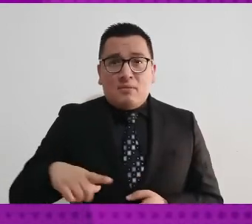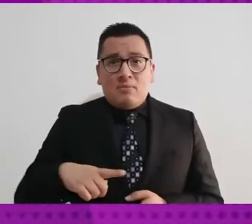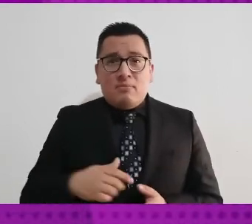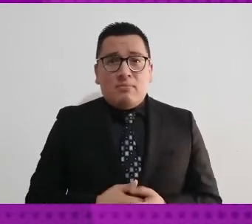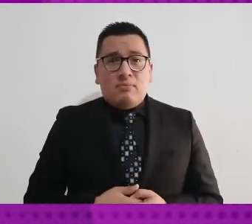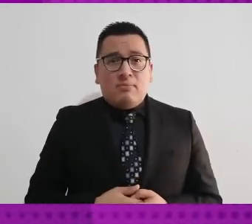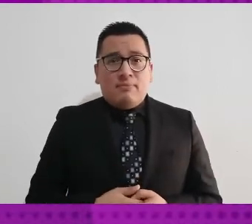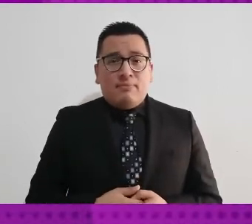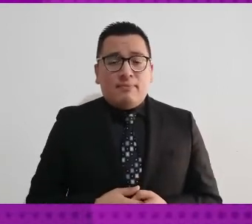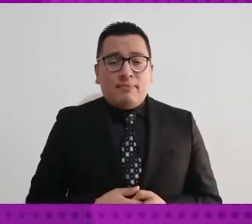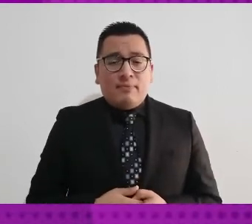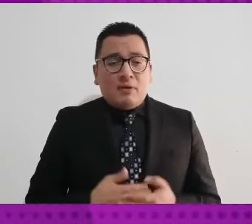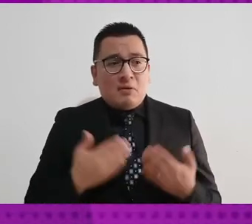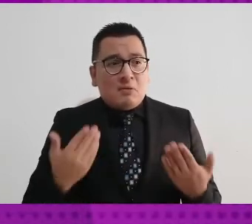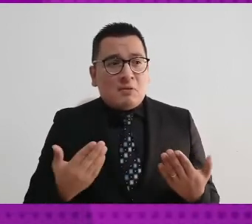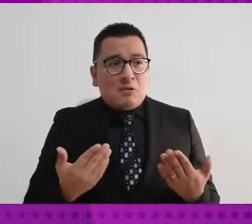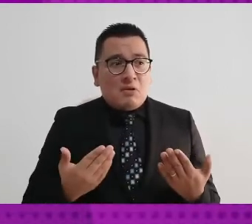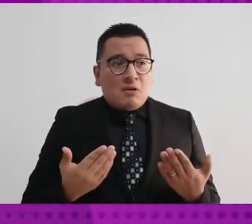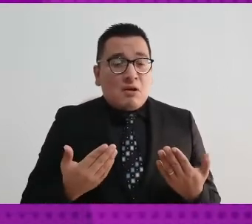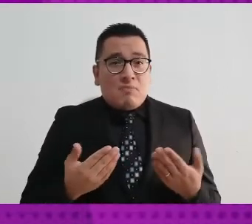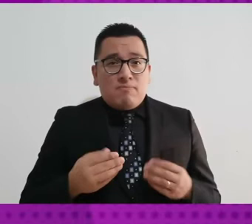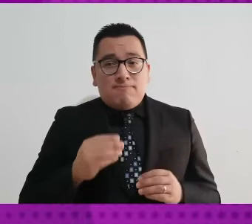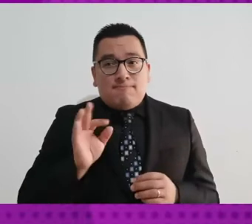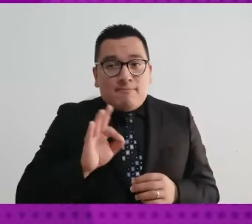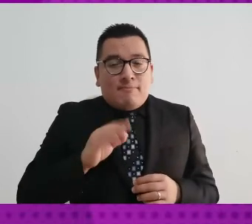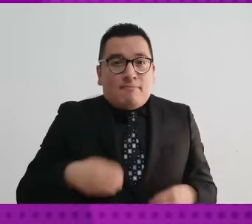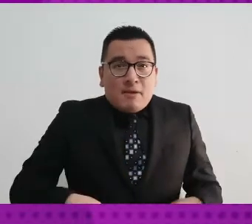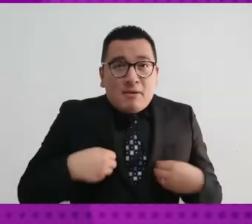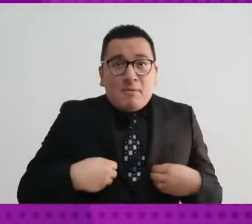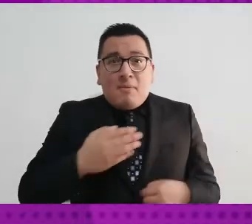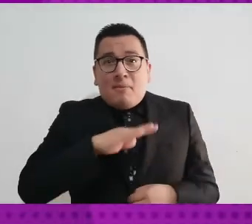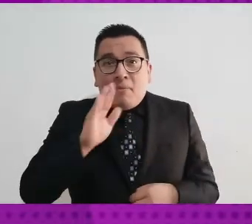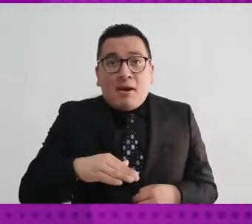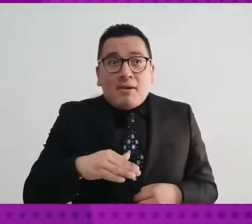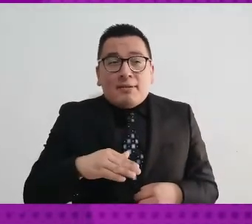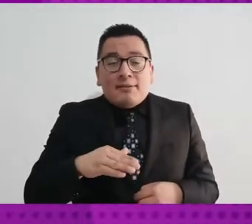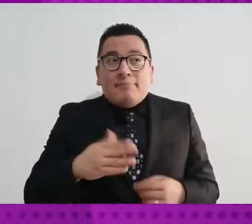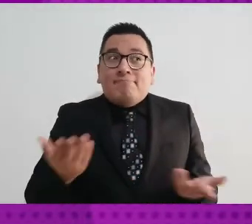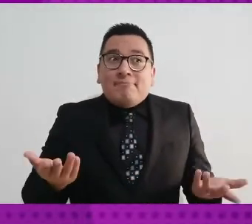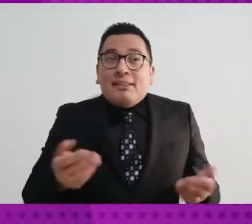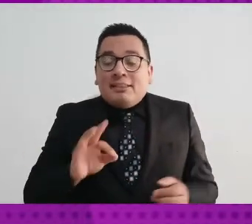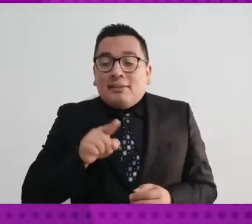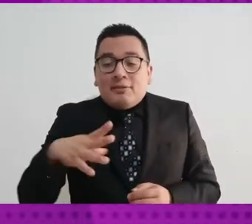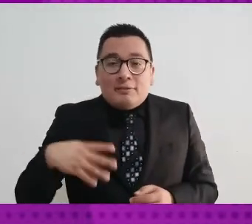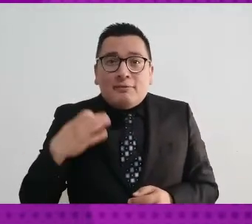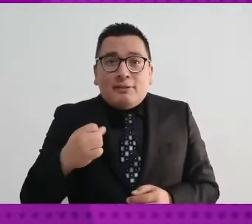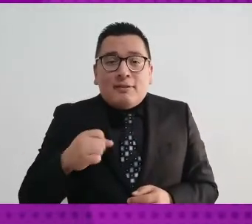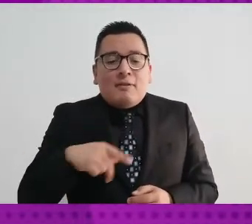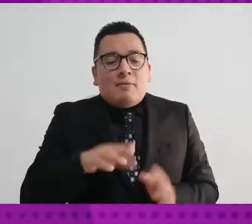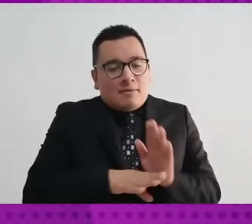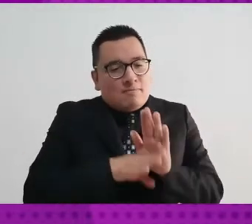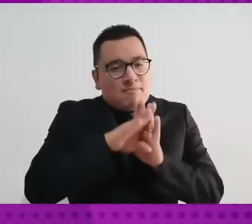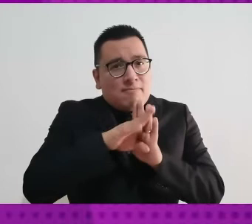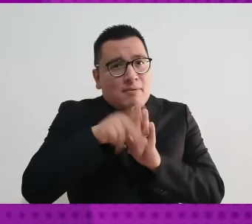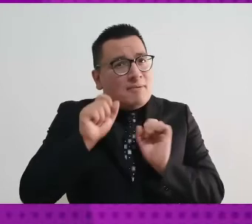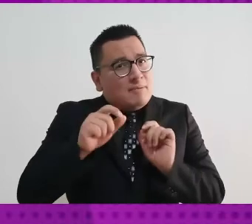democracias viven y mueren, se construyen, pero también se pueden destruir, y es importante nuestra